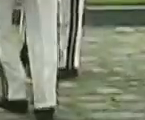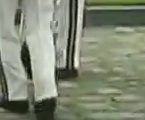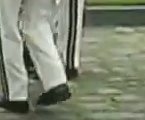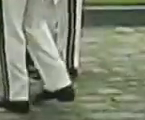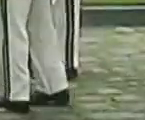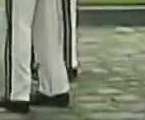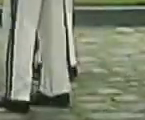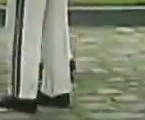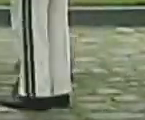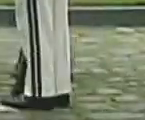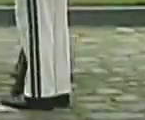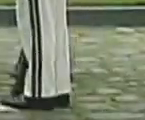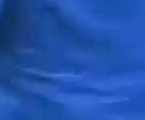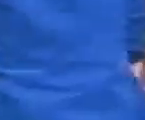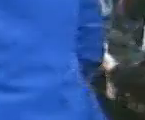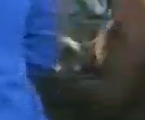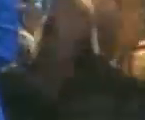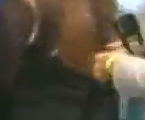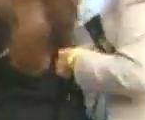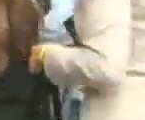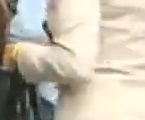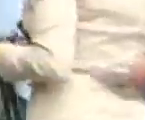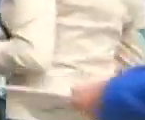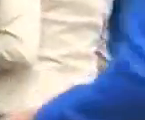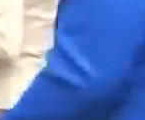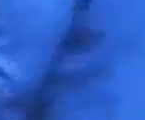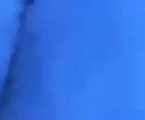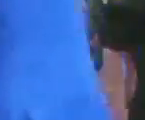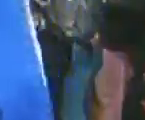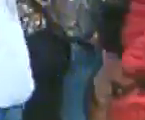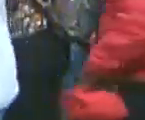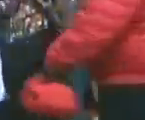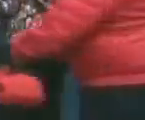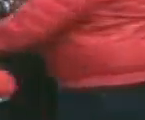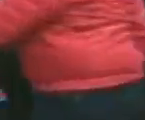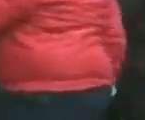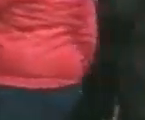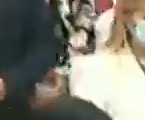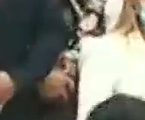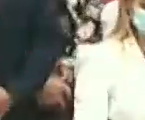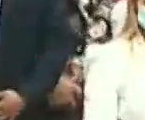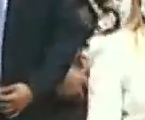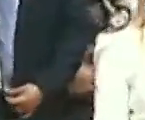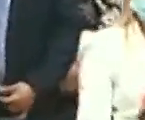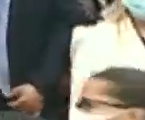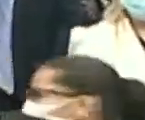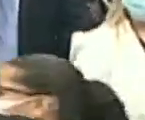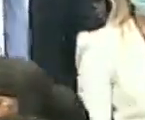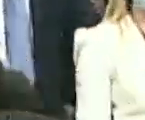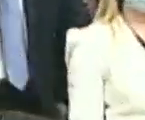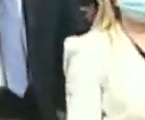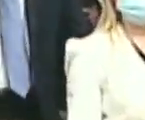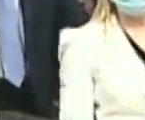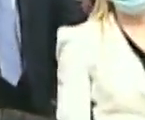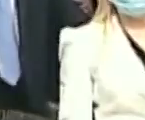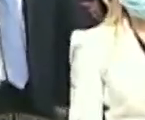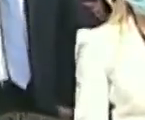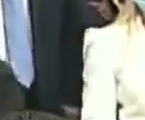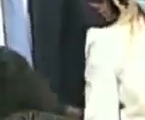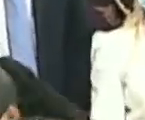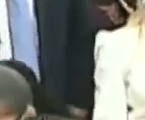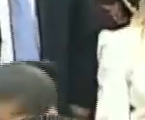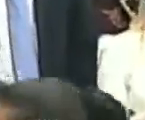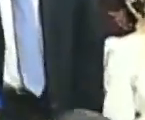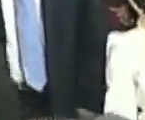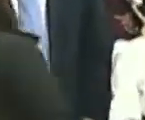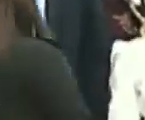Vanessa Montero, por mayoría absoluta. A partir de este momento iniciará este nuevo ciclo